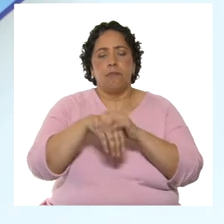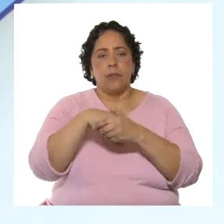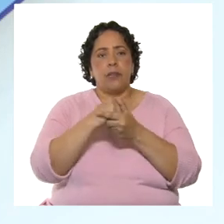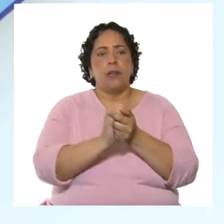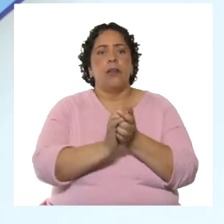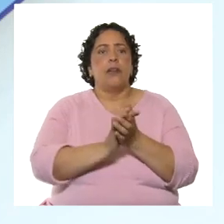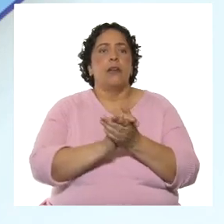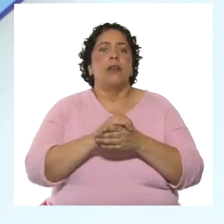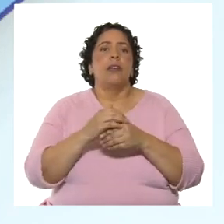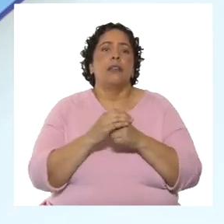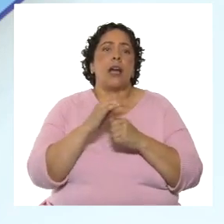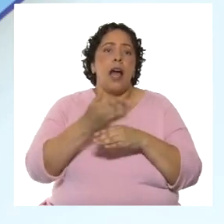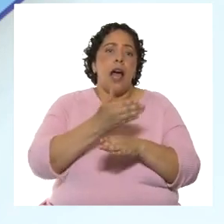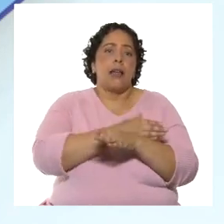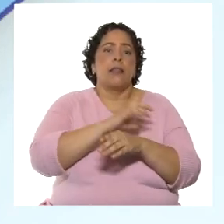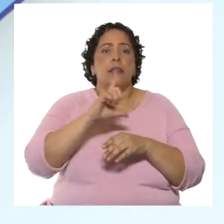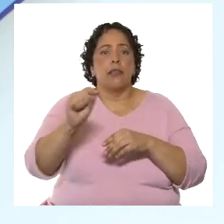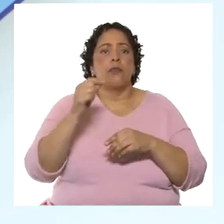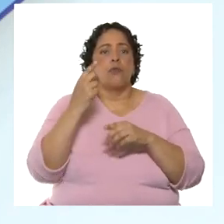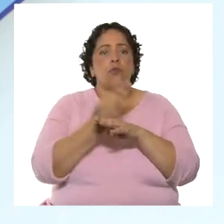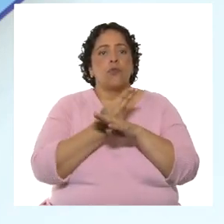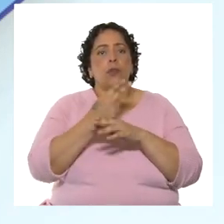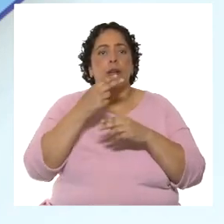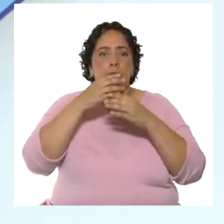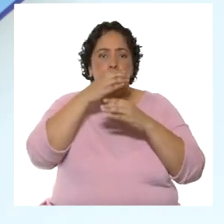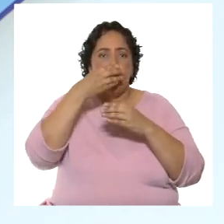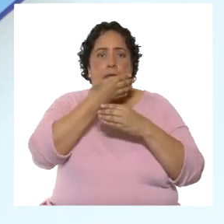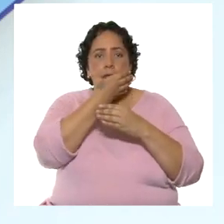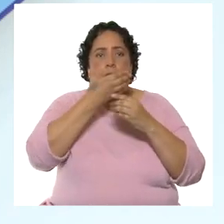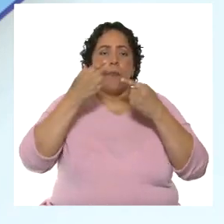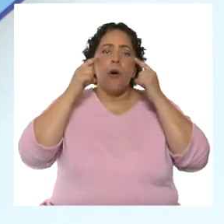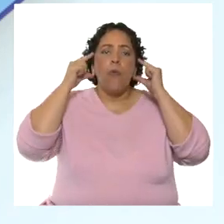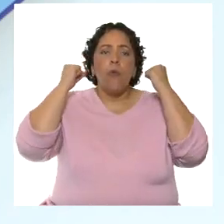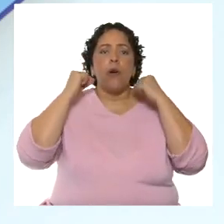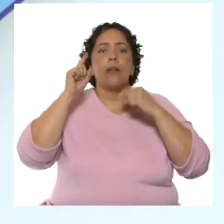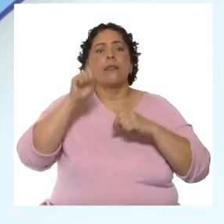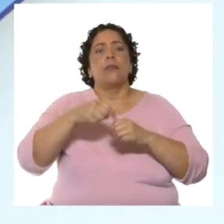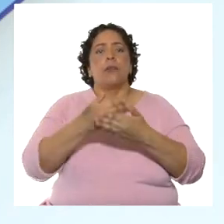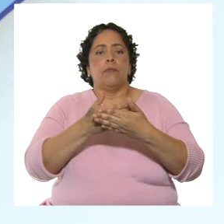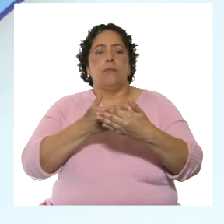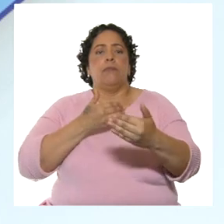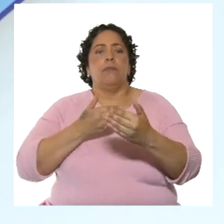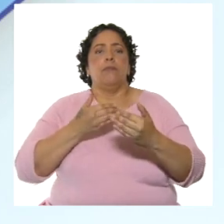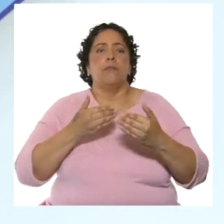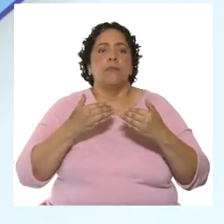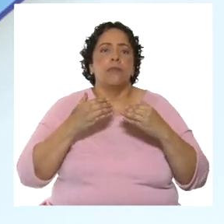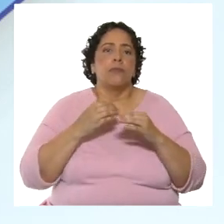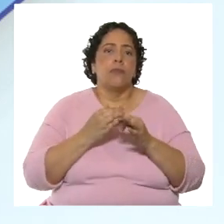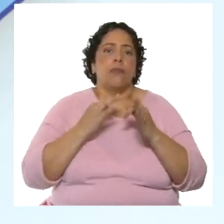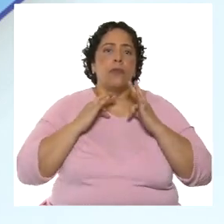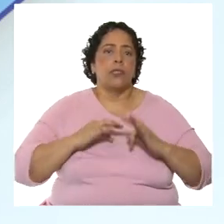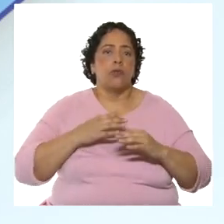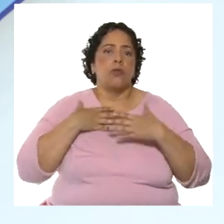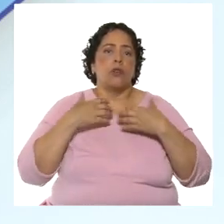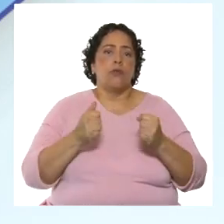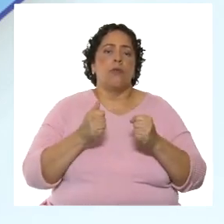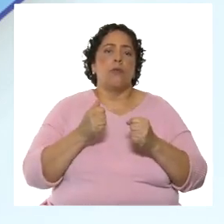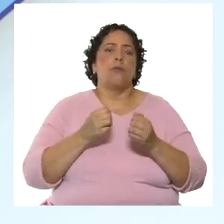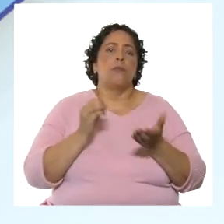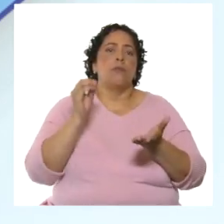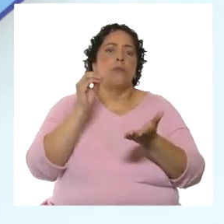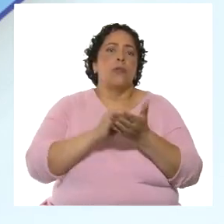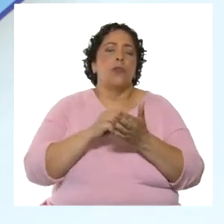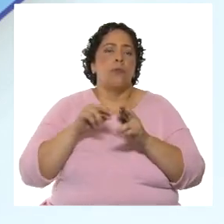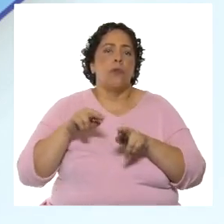manos con agua y jabón. Y antes de salir, utilizar el tapabocas. Ah, y claro, el distanciamiento físico saludable. Desde ya ponemos a su